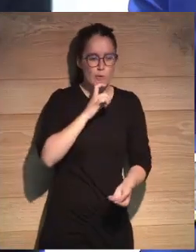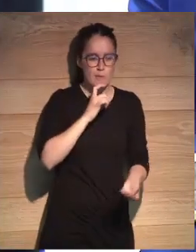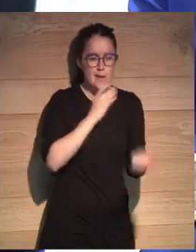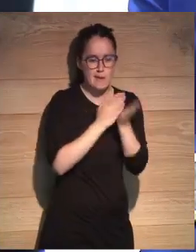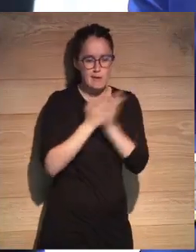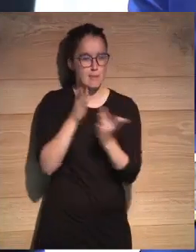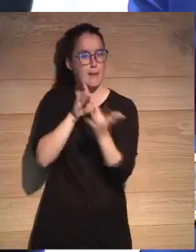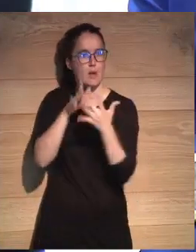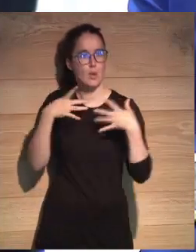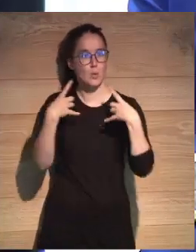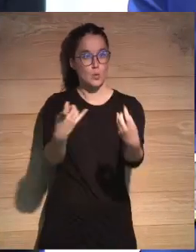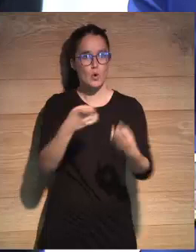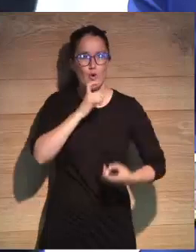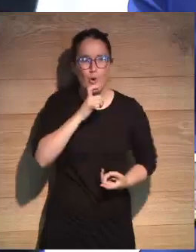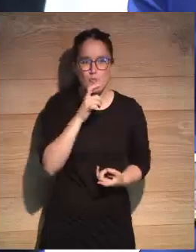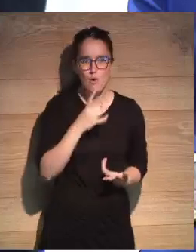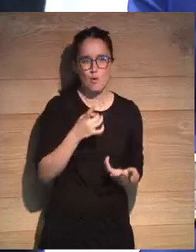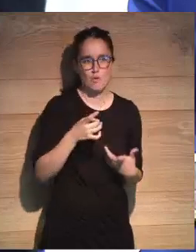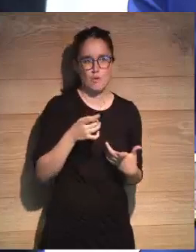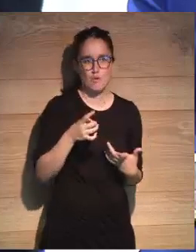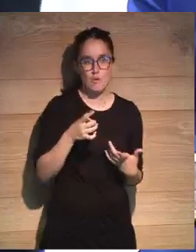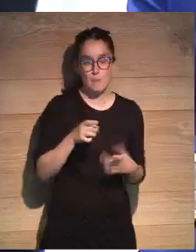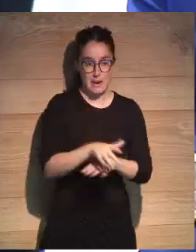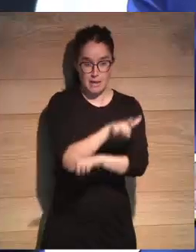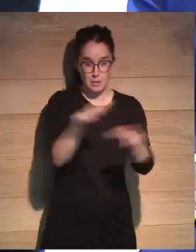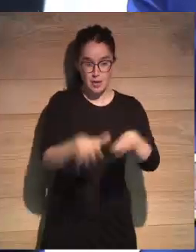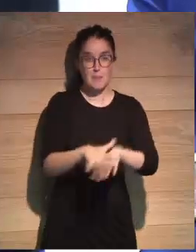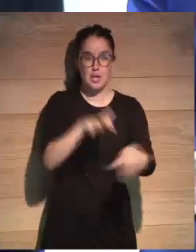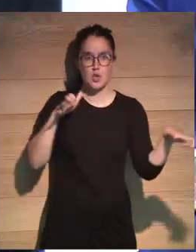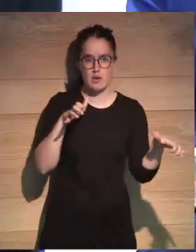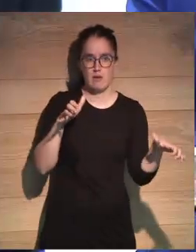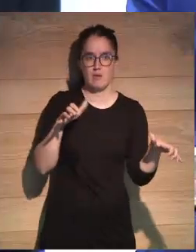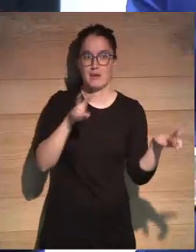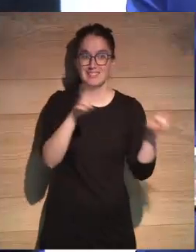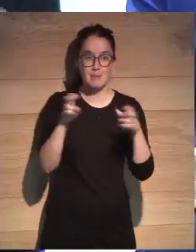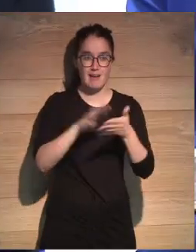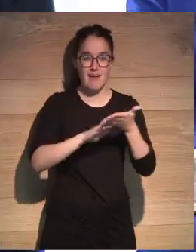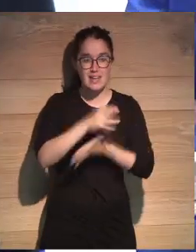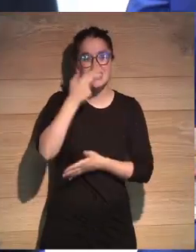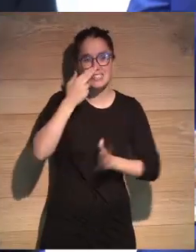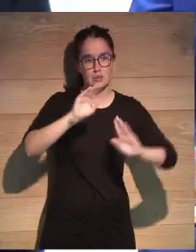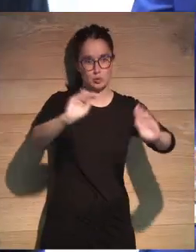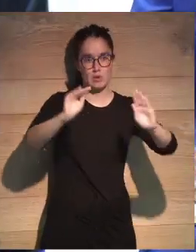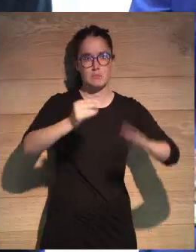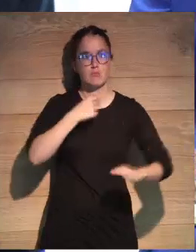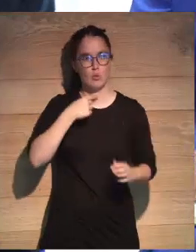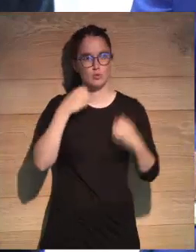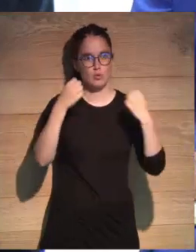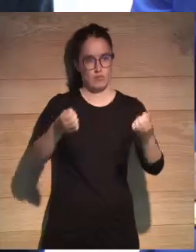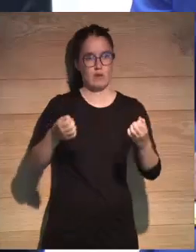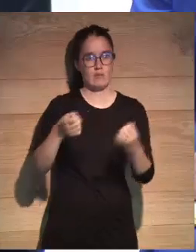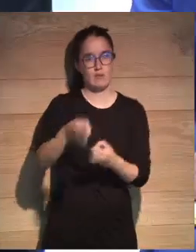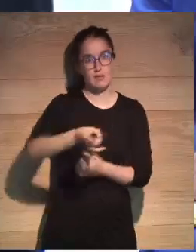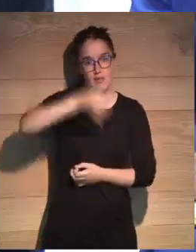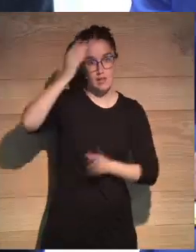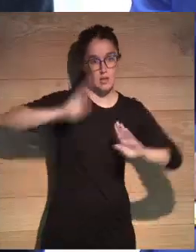para dirigirme a la población general en los términos en los que la población quiere hablar, ¿no? A mí me gustó mucho